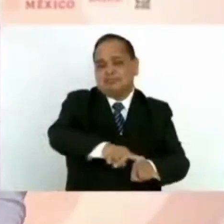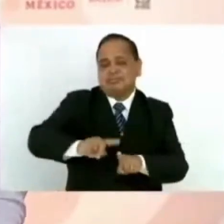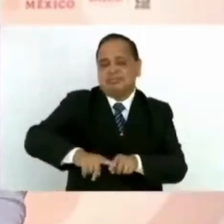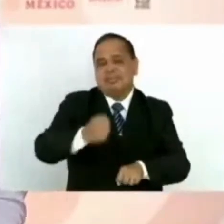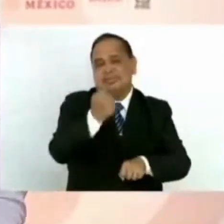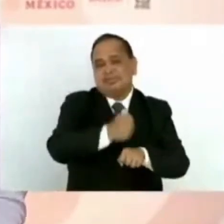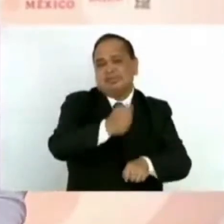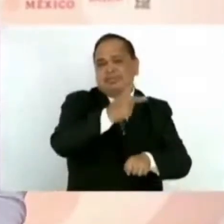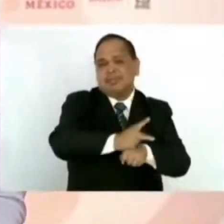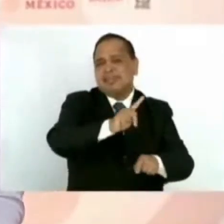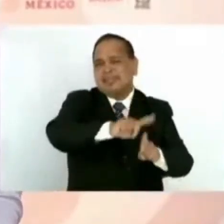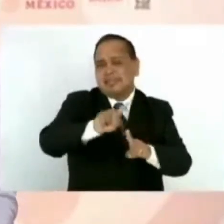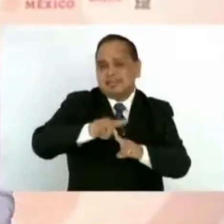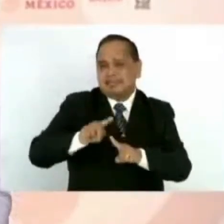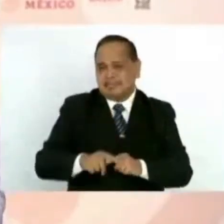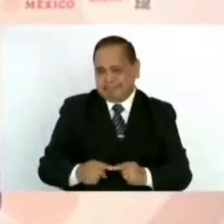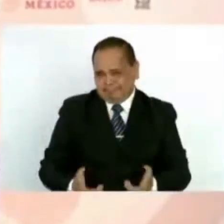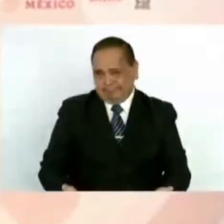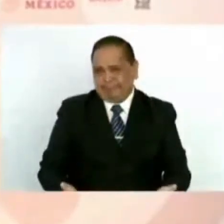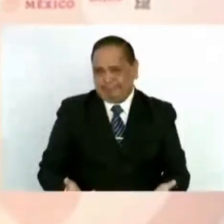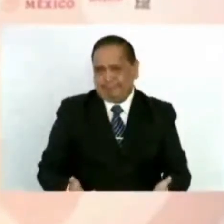escolares.